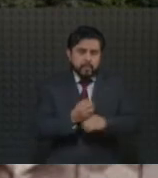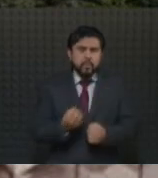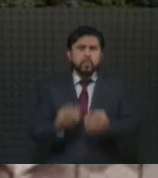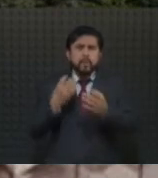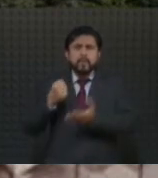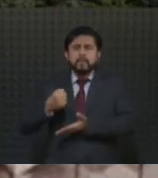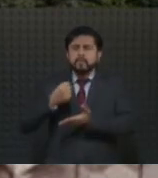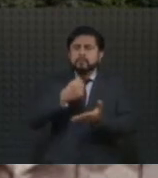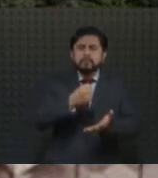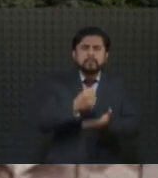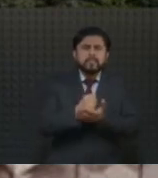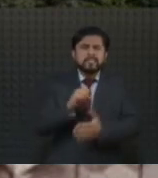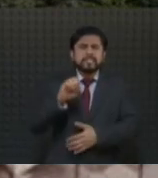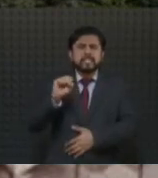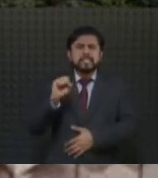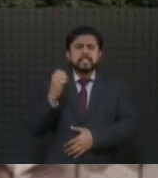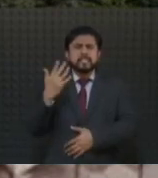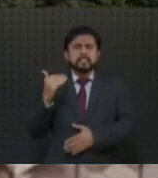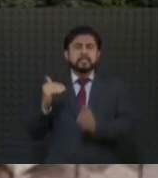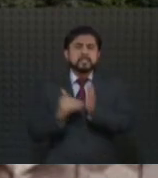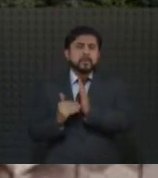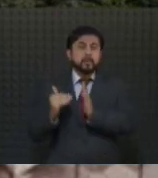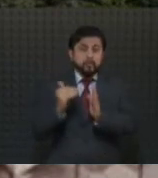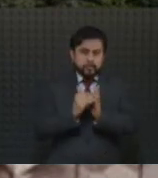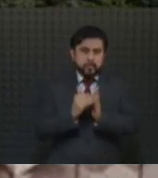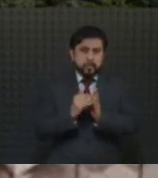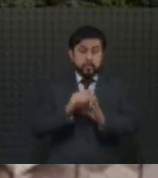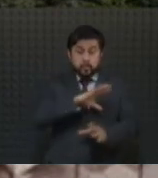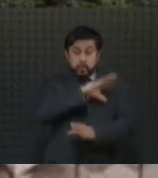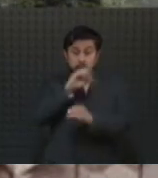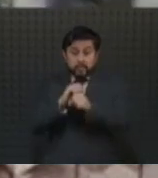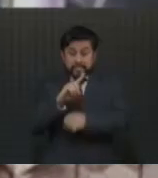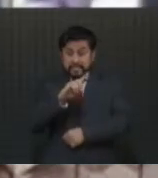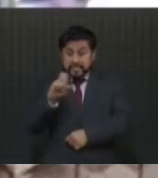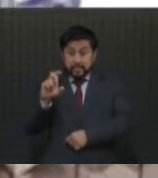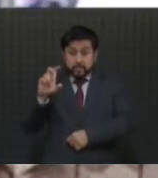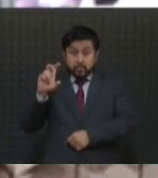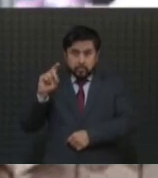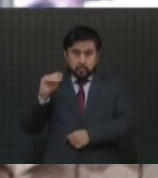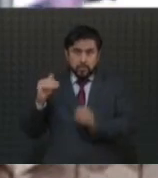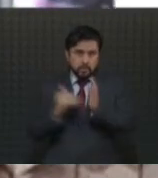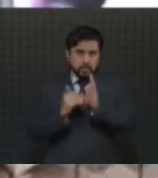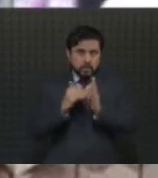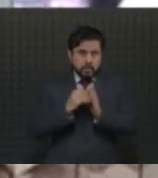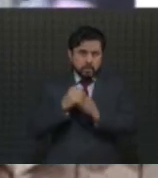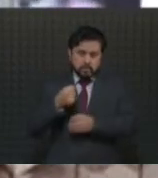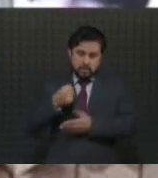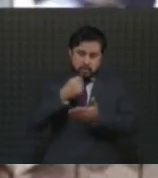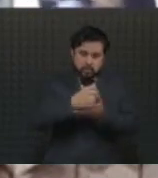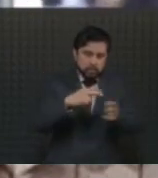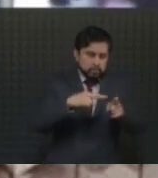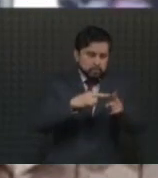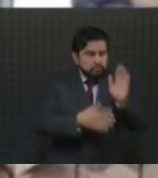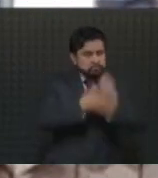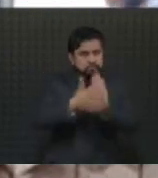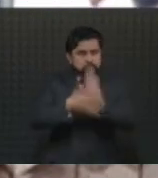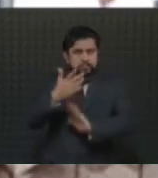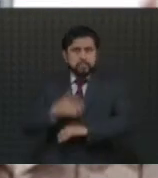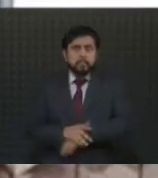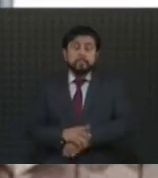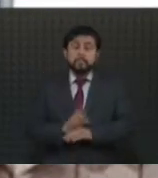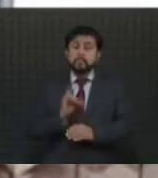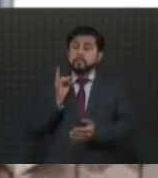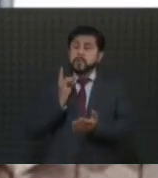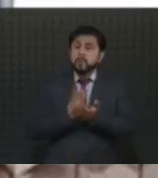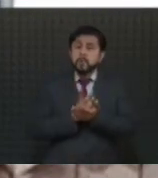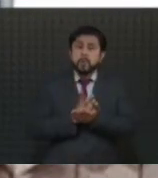65 millones. En total, la inversión del parque son 130 millones. Y solo me queda agradecer a todos los